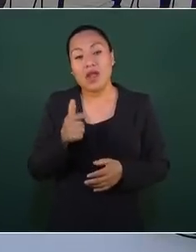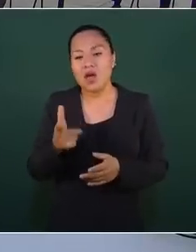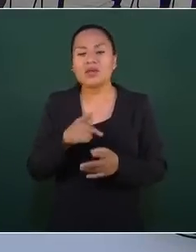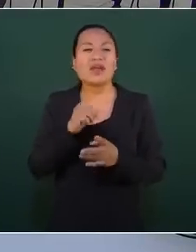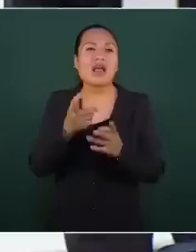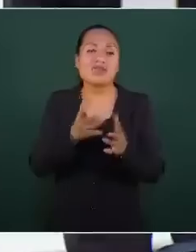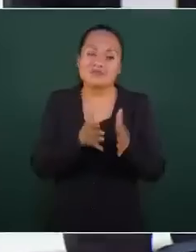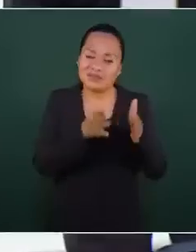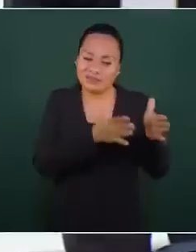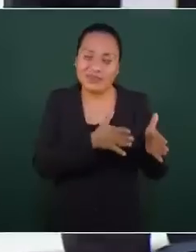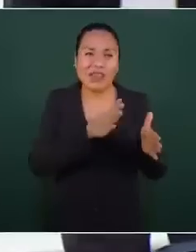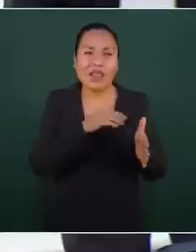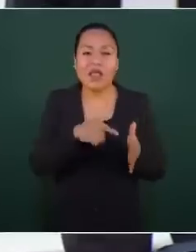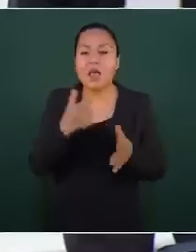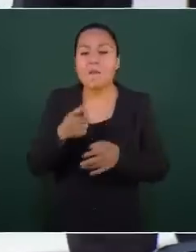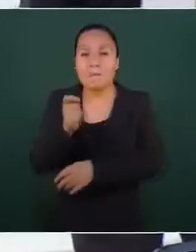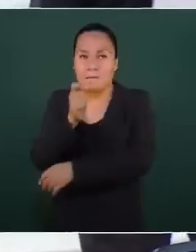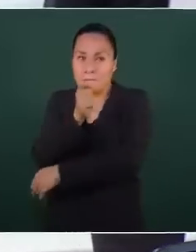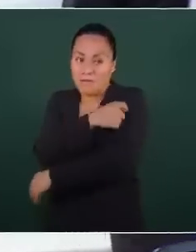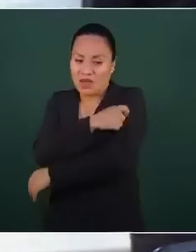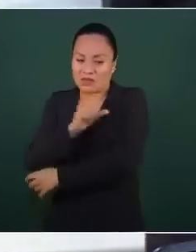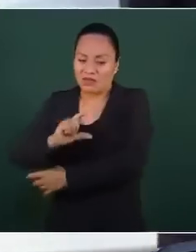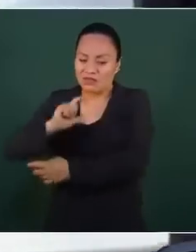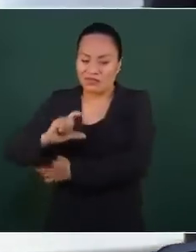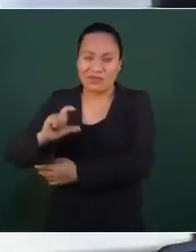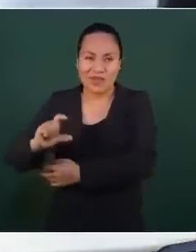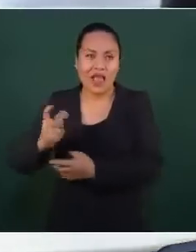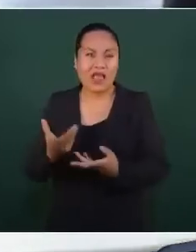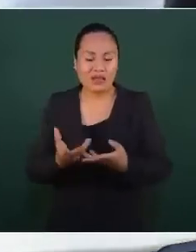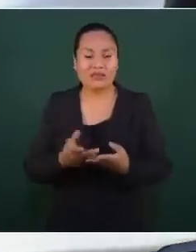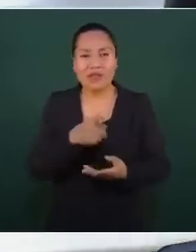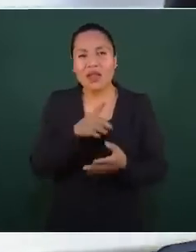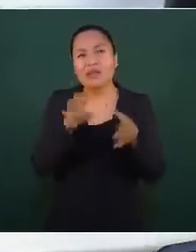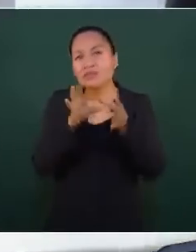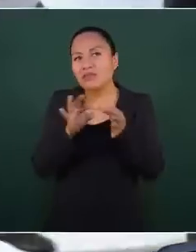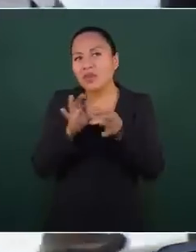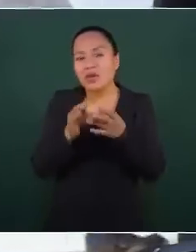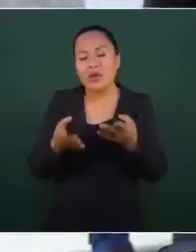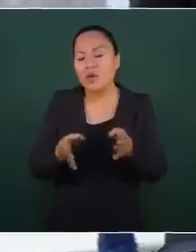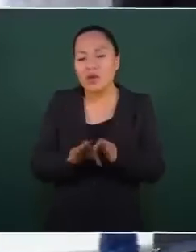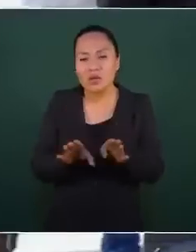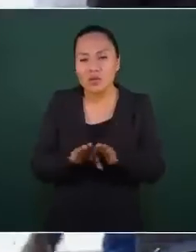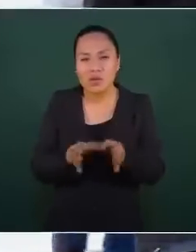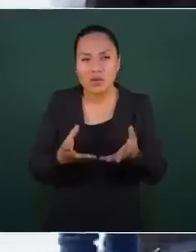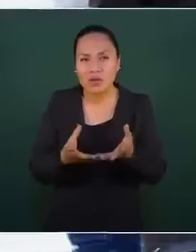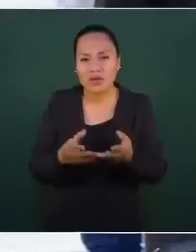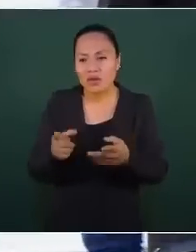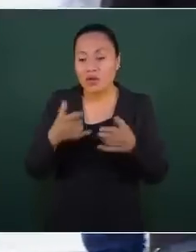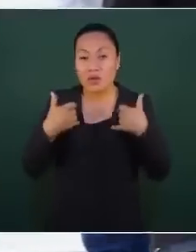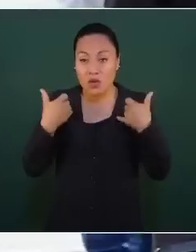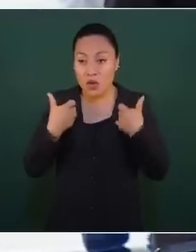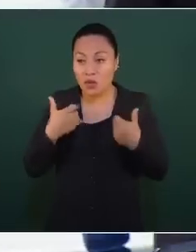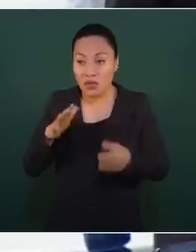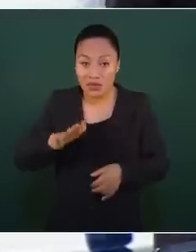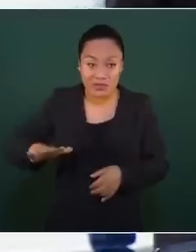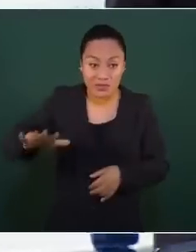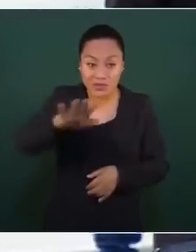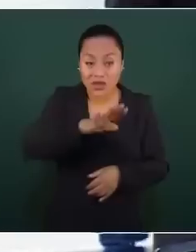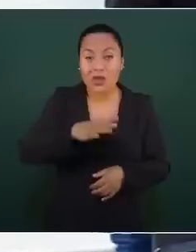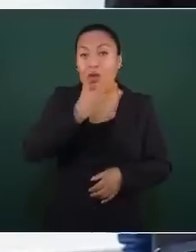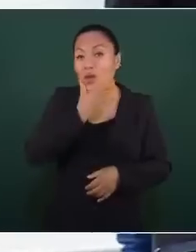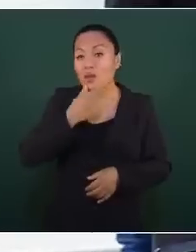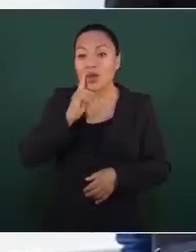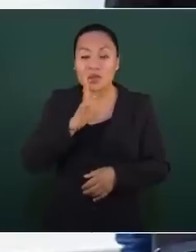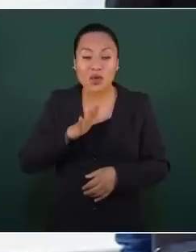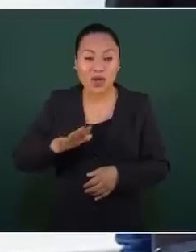vacunas, hablando sobre el tema que estaba usted mencionando, ¿cuál sería el llamado a los oaxaqueños y oaxaqueñas que se están